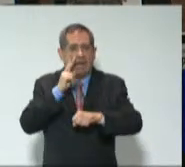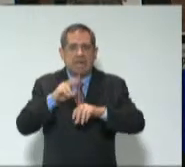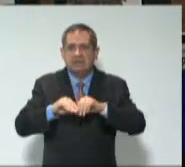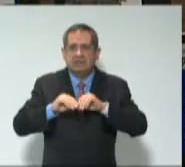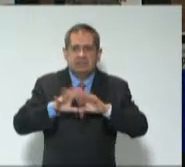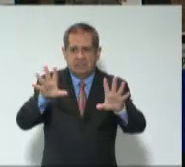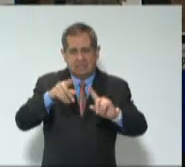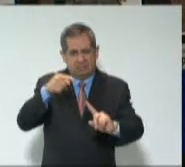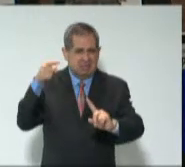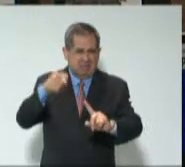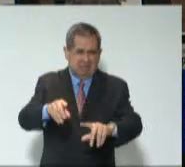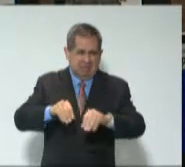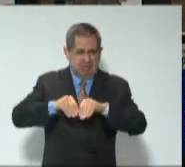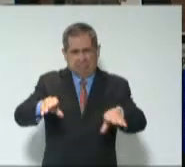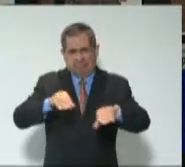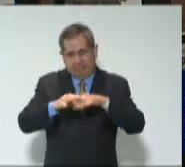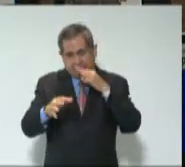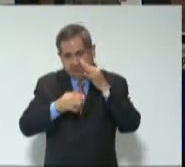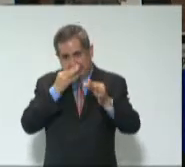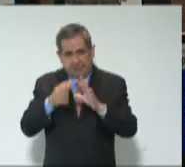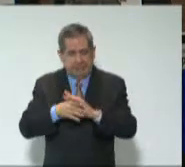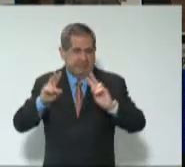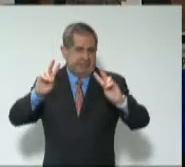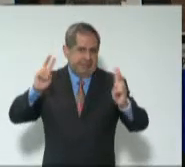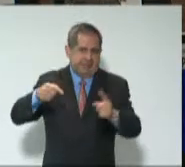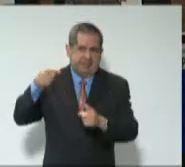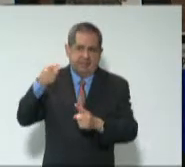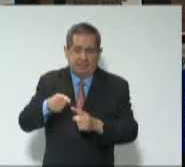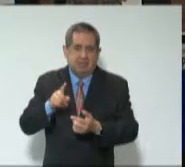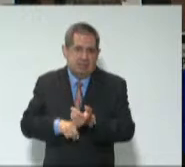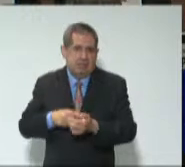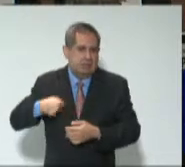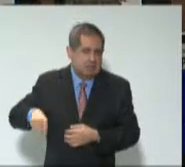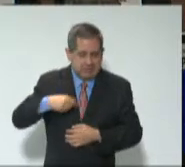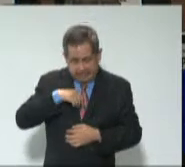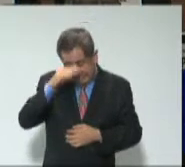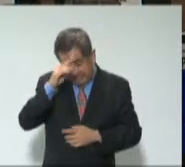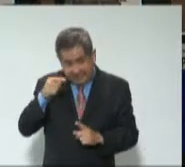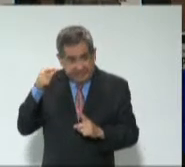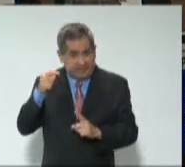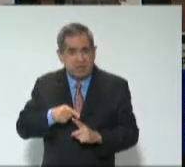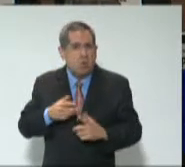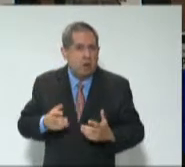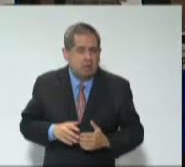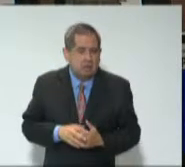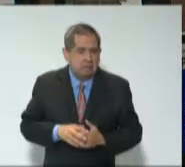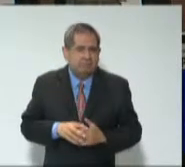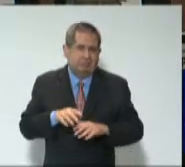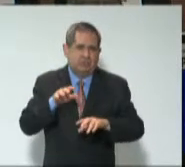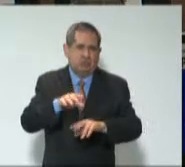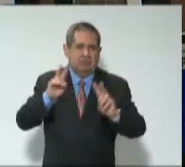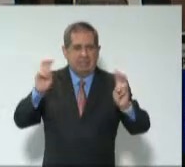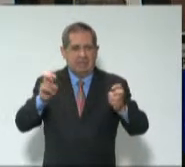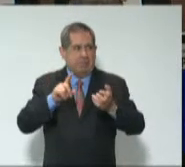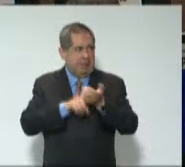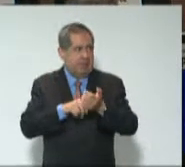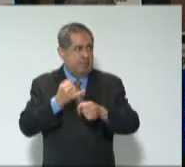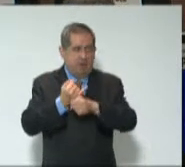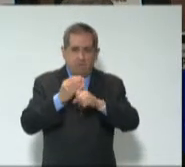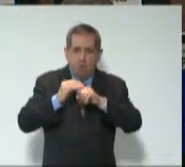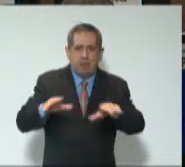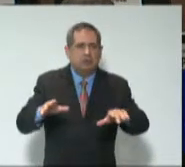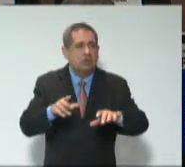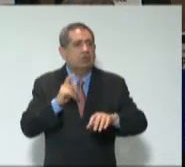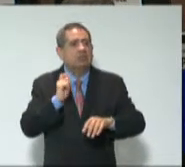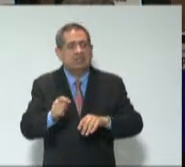enfocarla justamente al tema que nos preocupa al tema relacionado con la